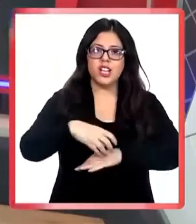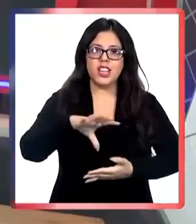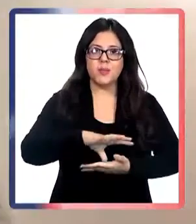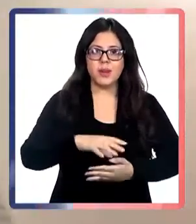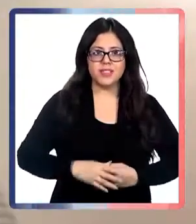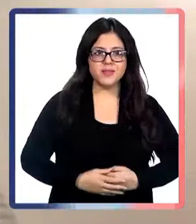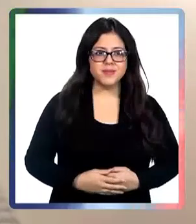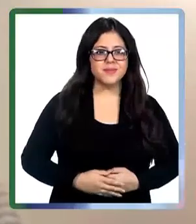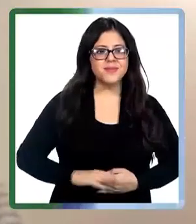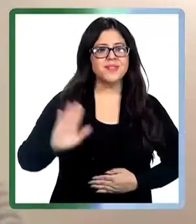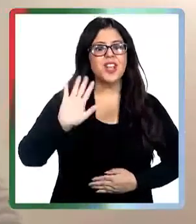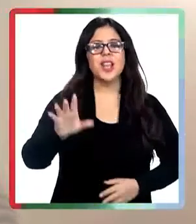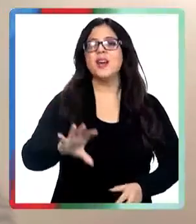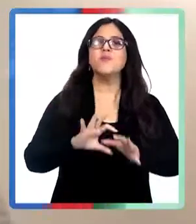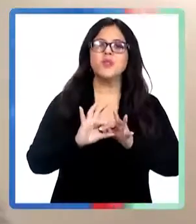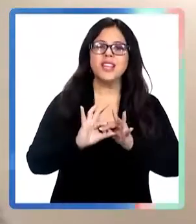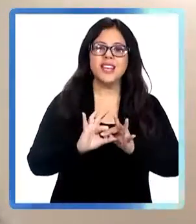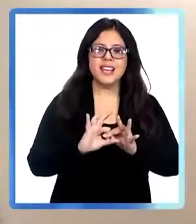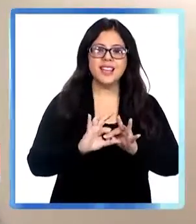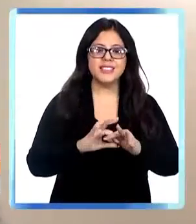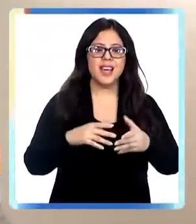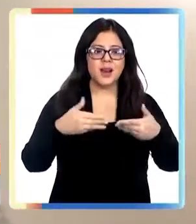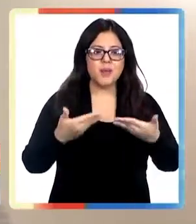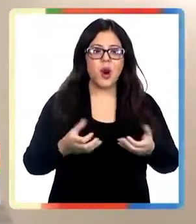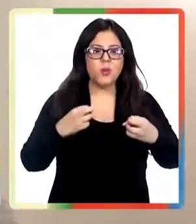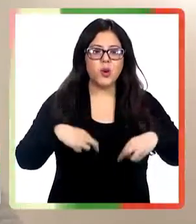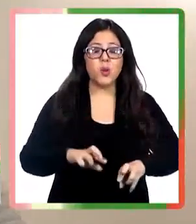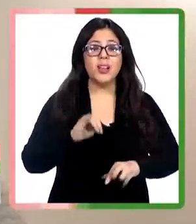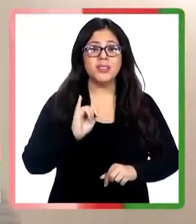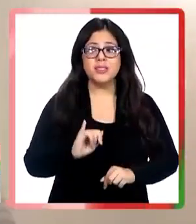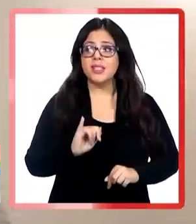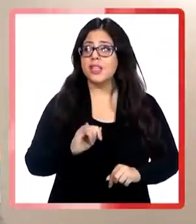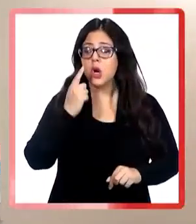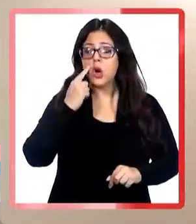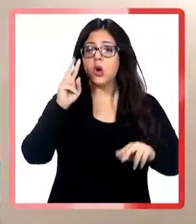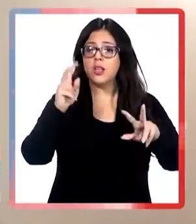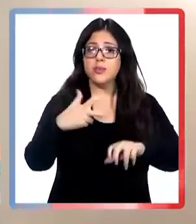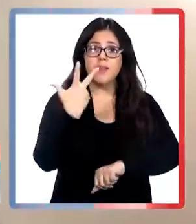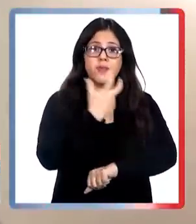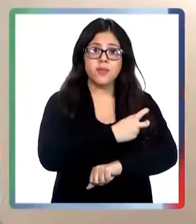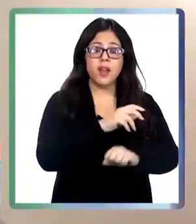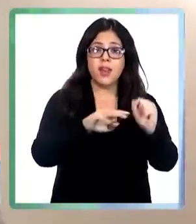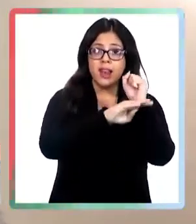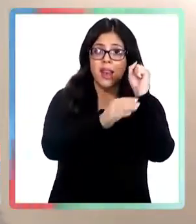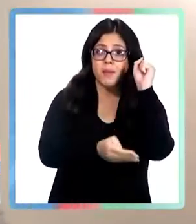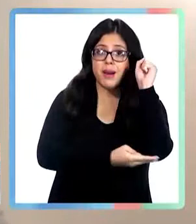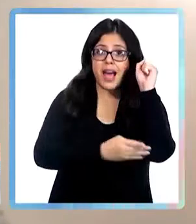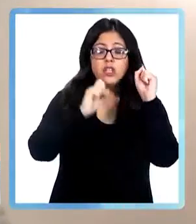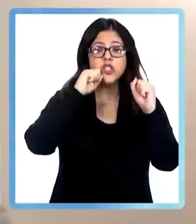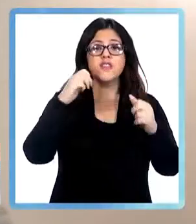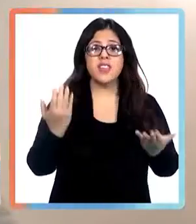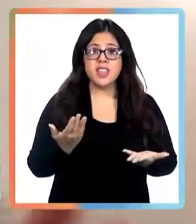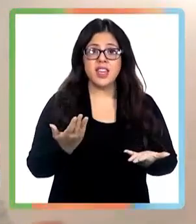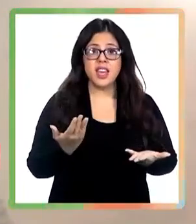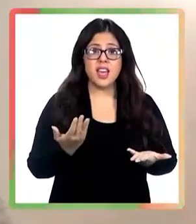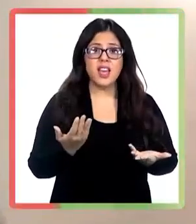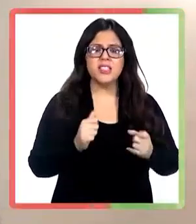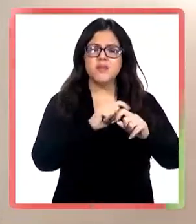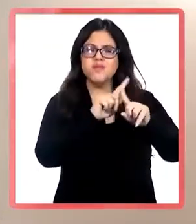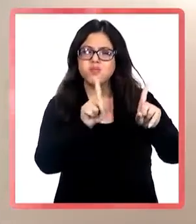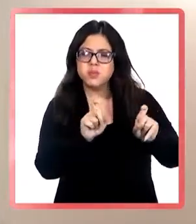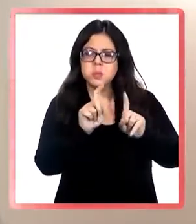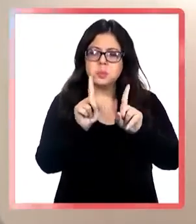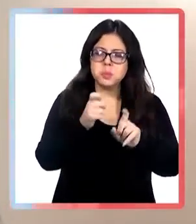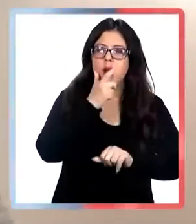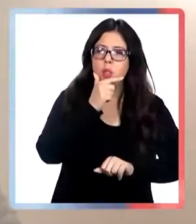país. Hola, muchísimas gracias por este espacio. Sí, efectivamente hablar de la vacunación en el embarazo nos trae muchísimas